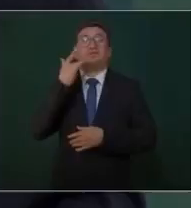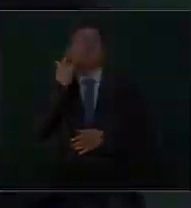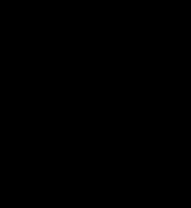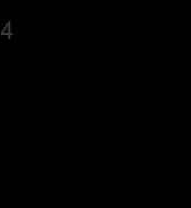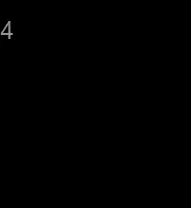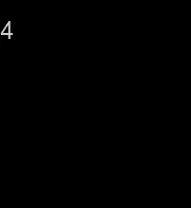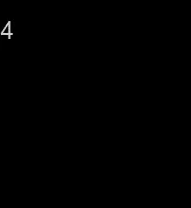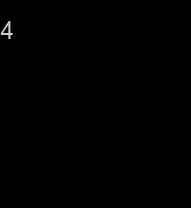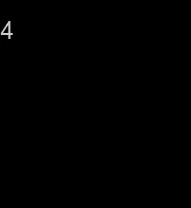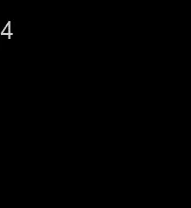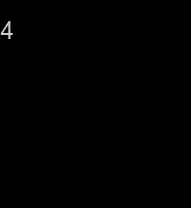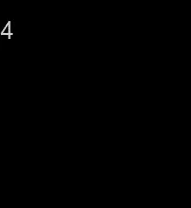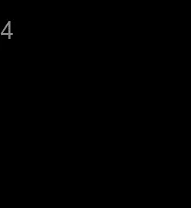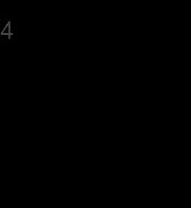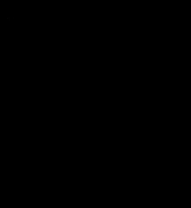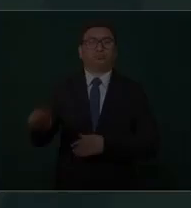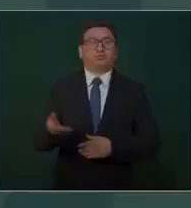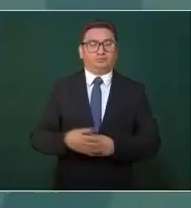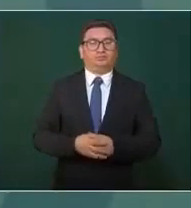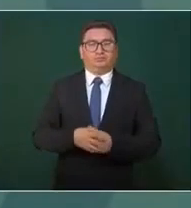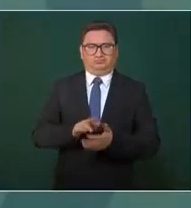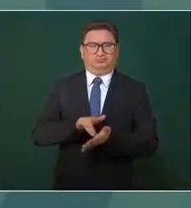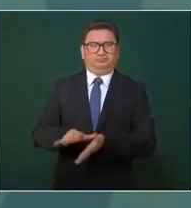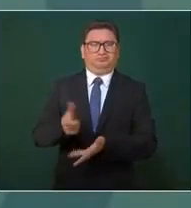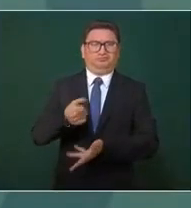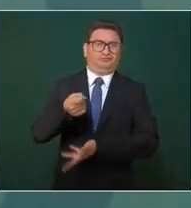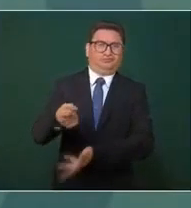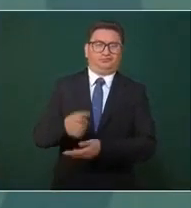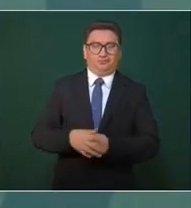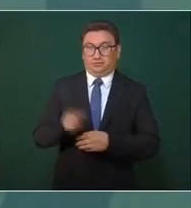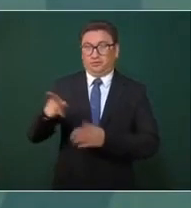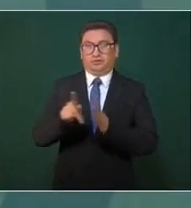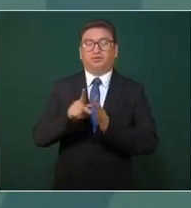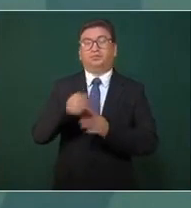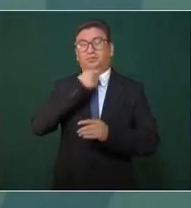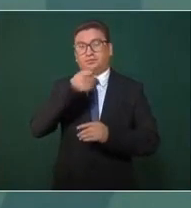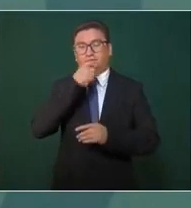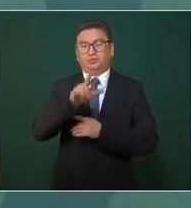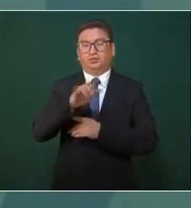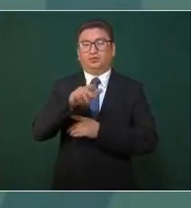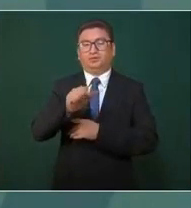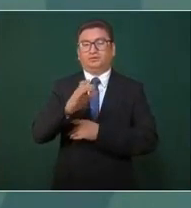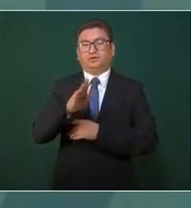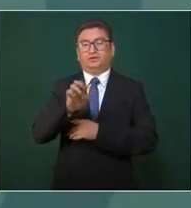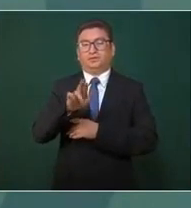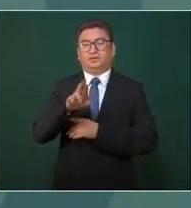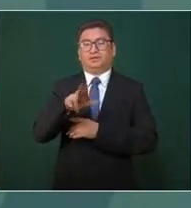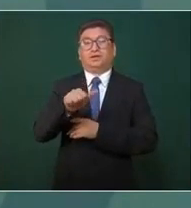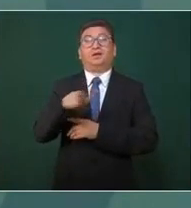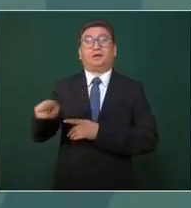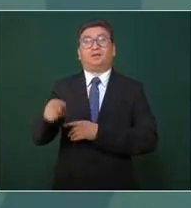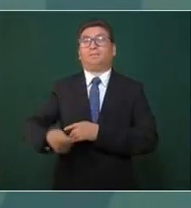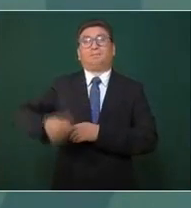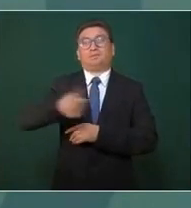o los que se creen. Un gran periodista, Luis Cabrera, fue el